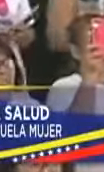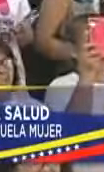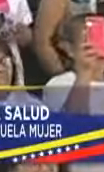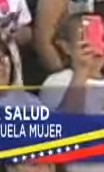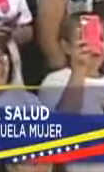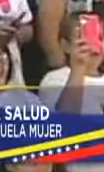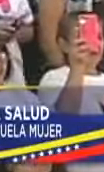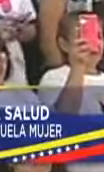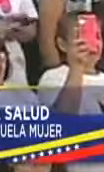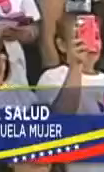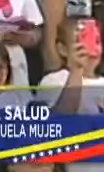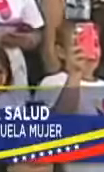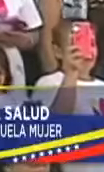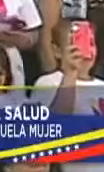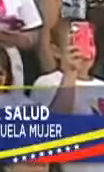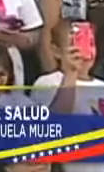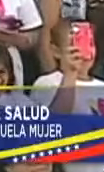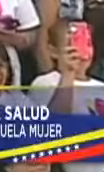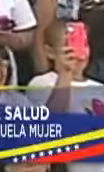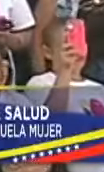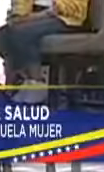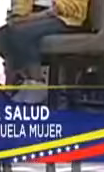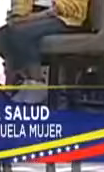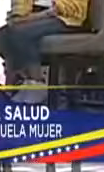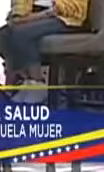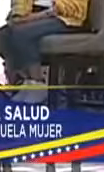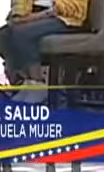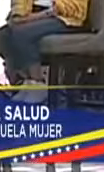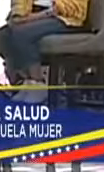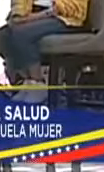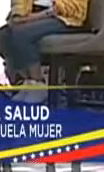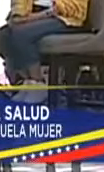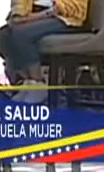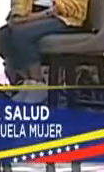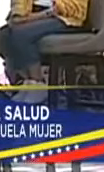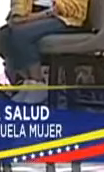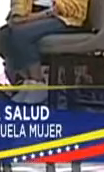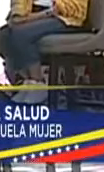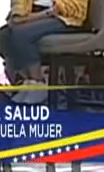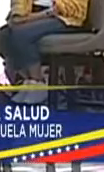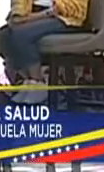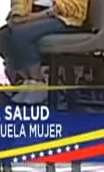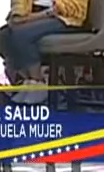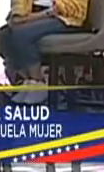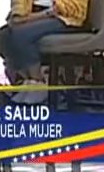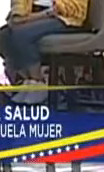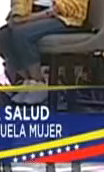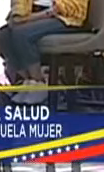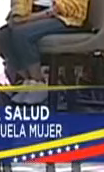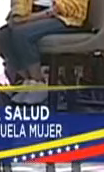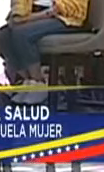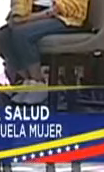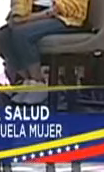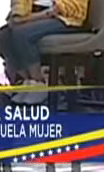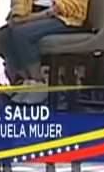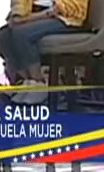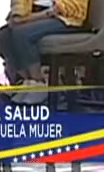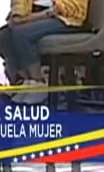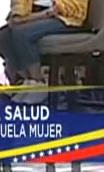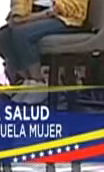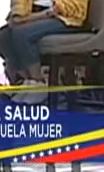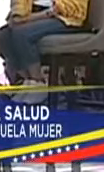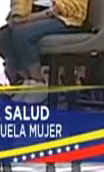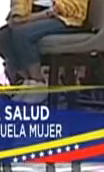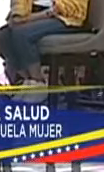Esa consigna está bien buena, ¿vale? Con la misión de la mujer, dicen las mujeres, y con